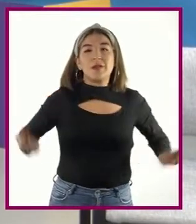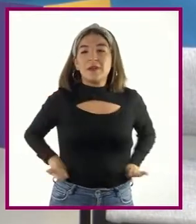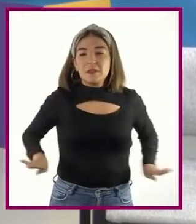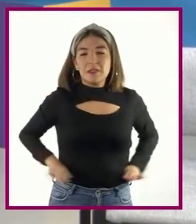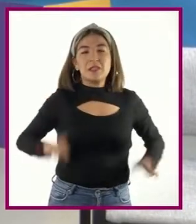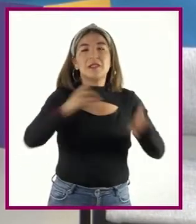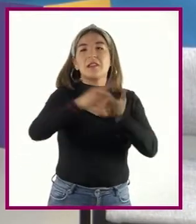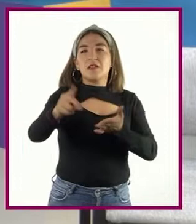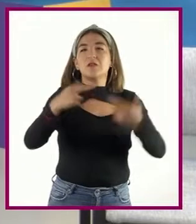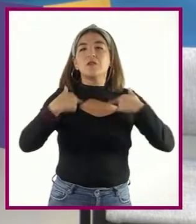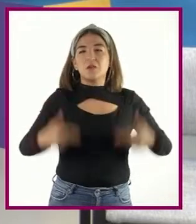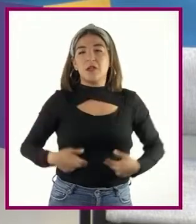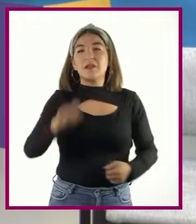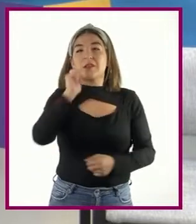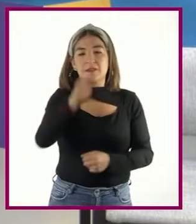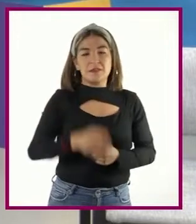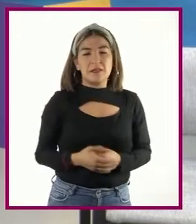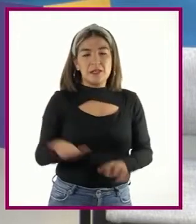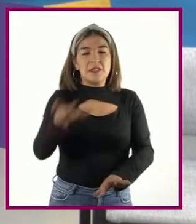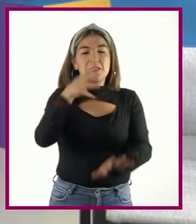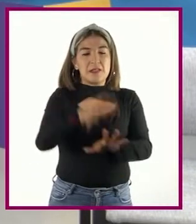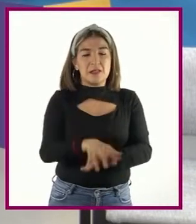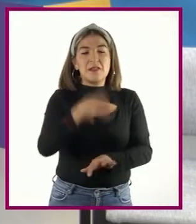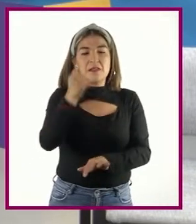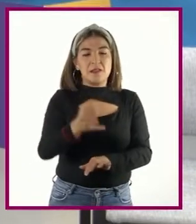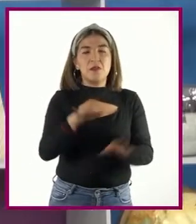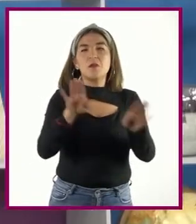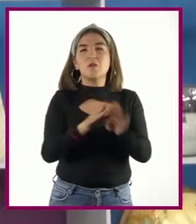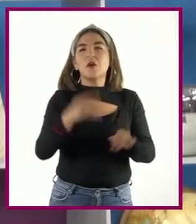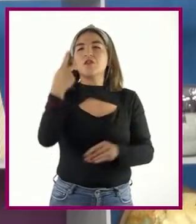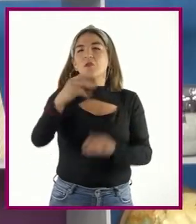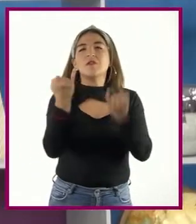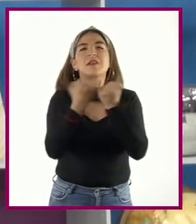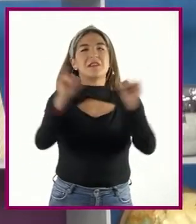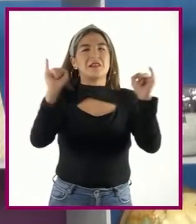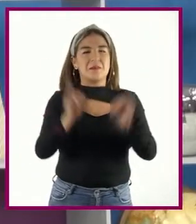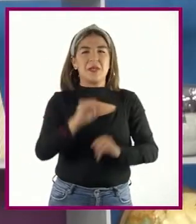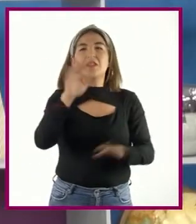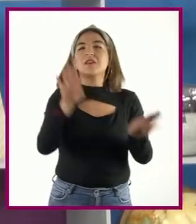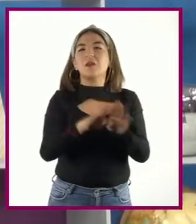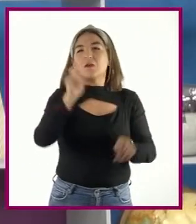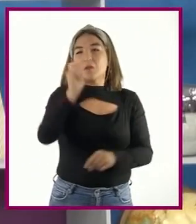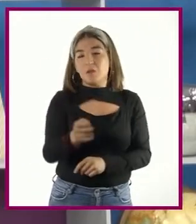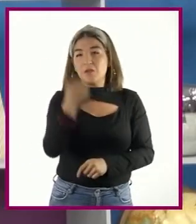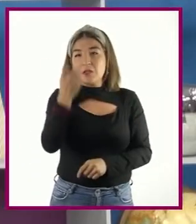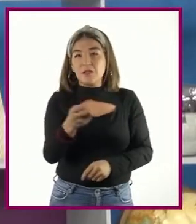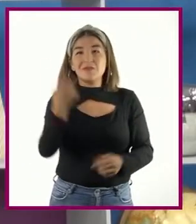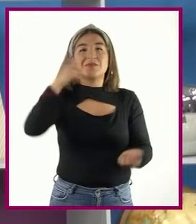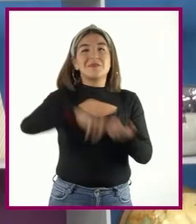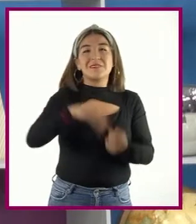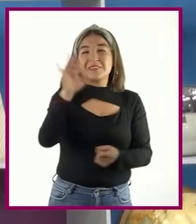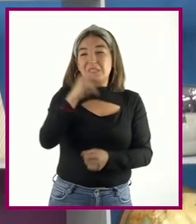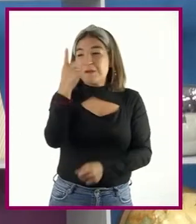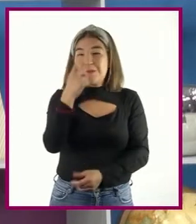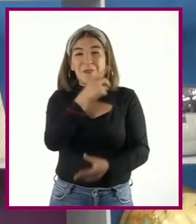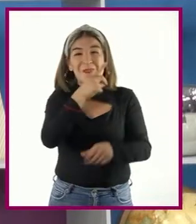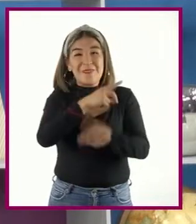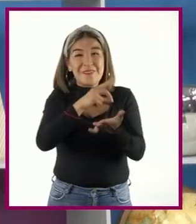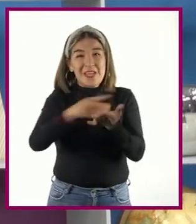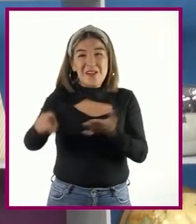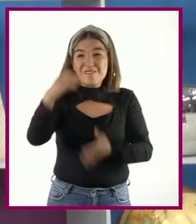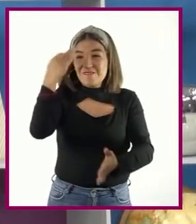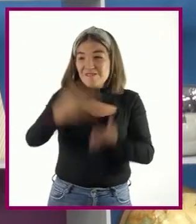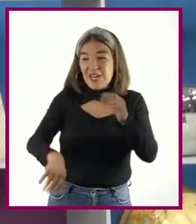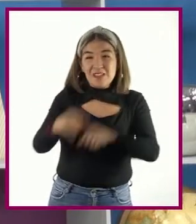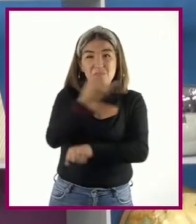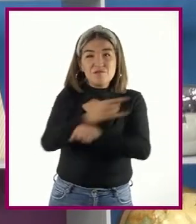los derechos humanos son la integralidad y la interdependencia. Es así que cuando se afecta un derecho, no se